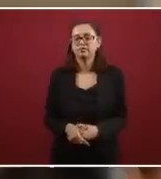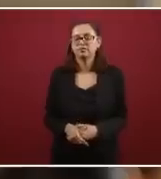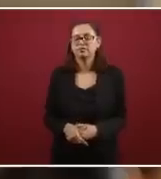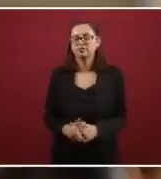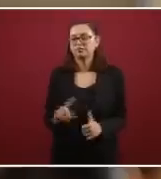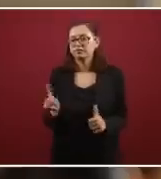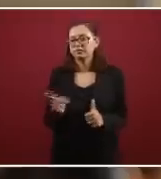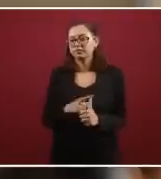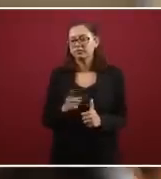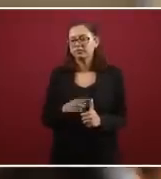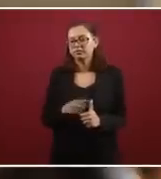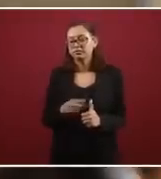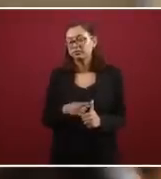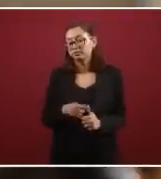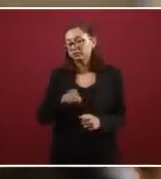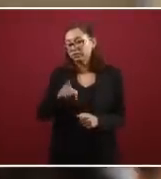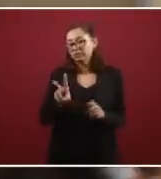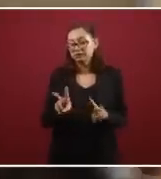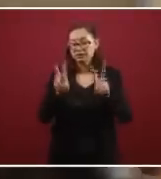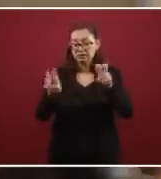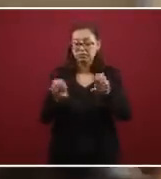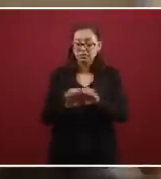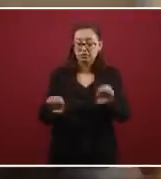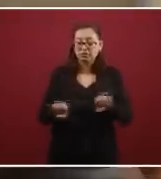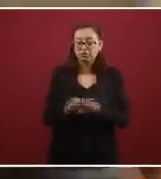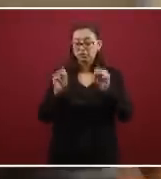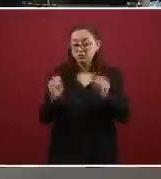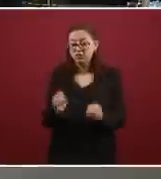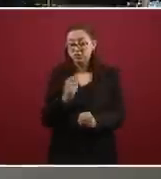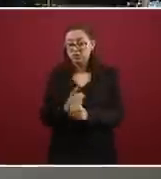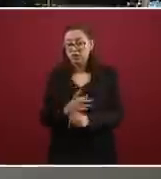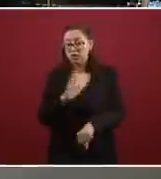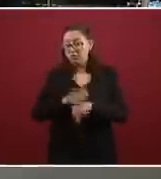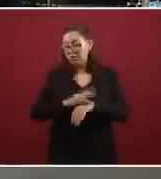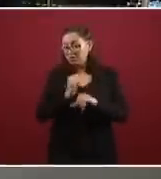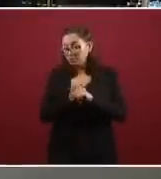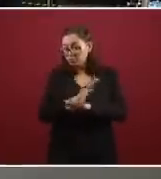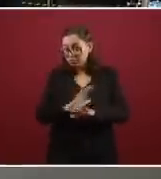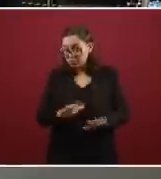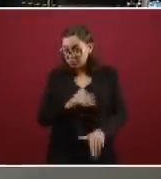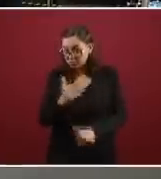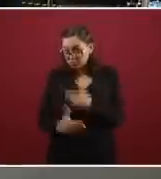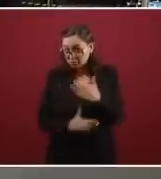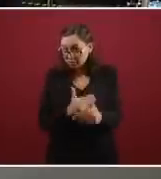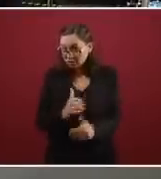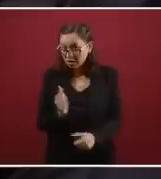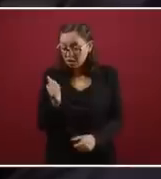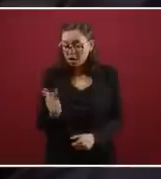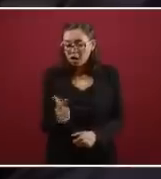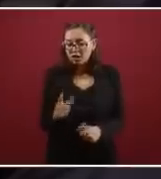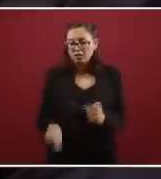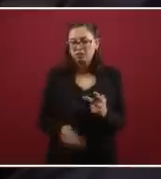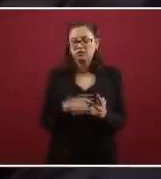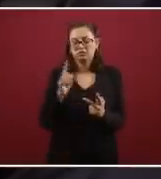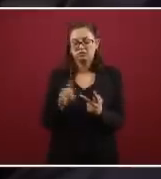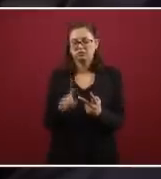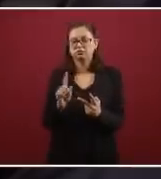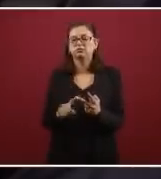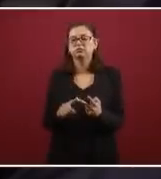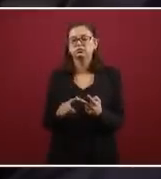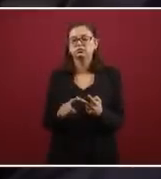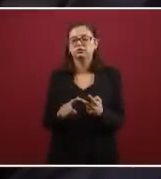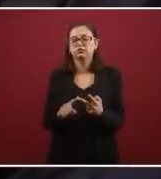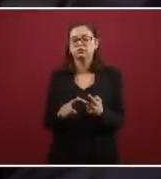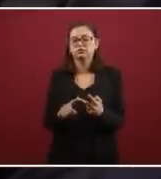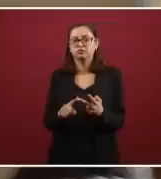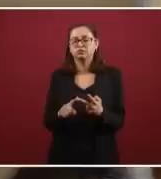saber si en la reunión de Gabinete de Seguridad le informaron más al respecto, si ha habido un avance. Segundo, la pregunta obligada, si